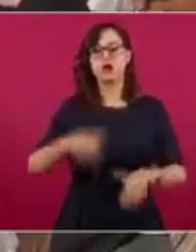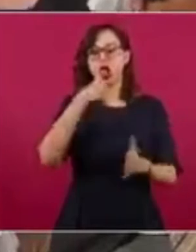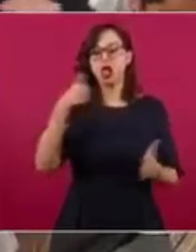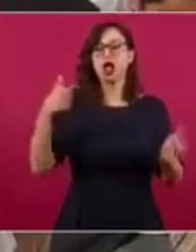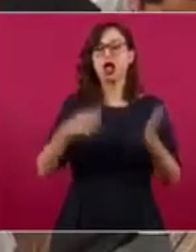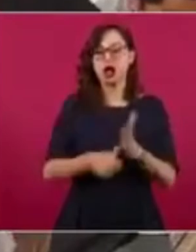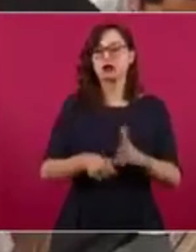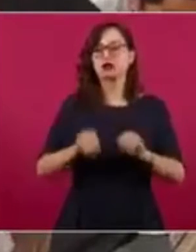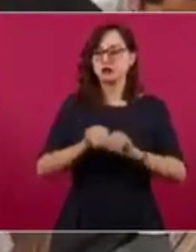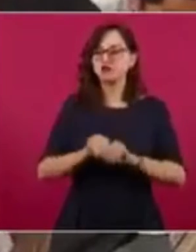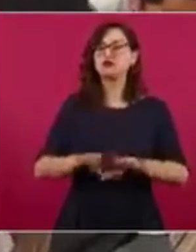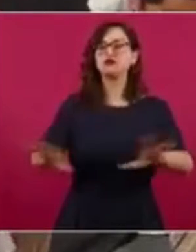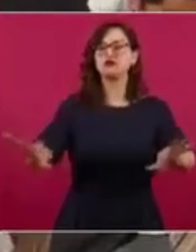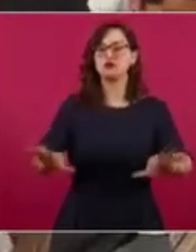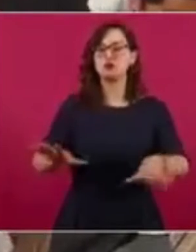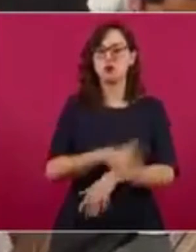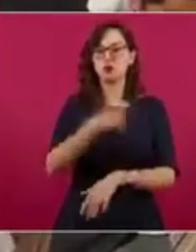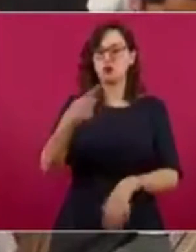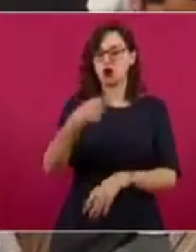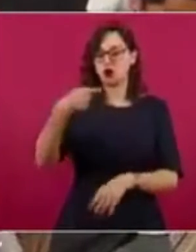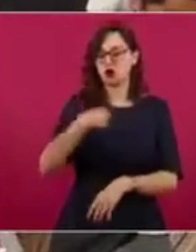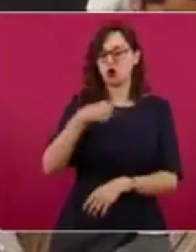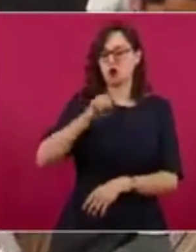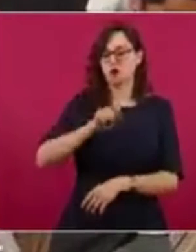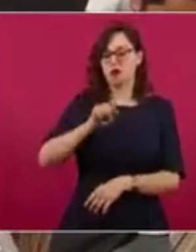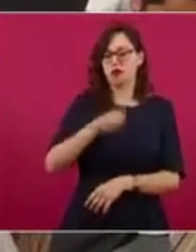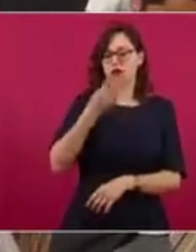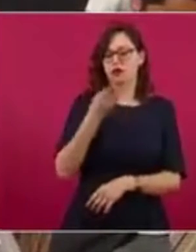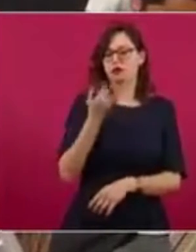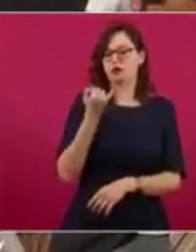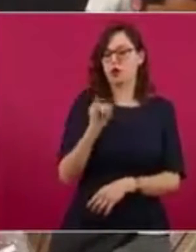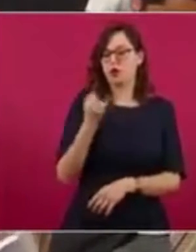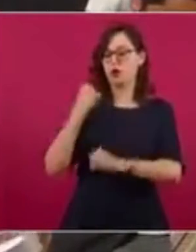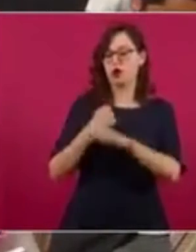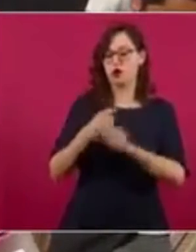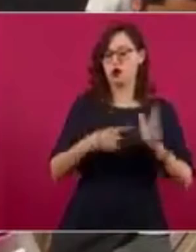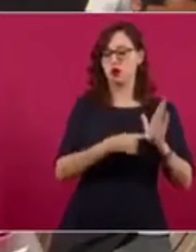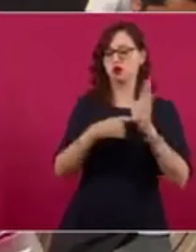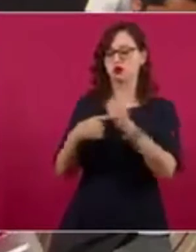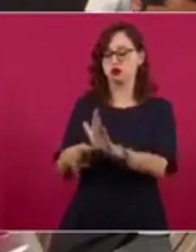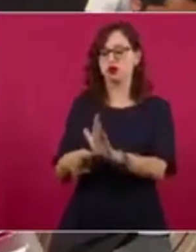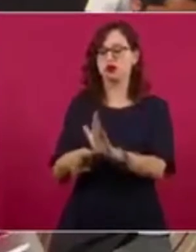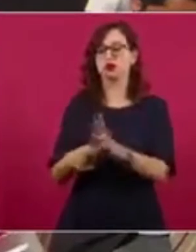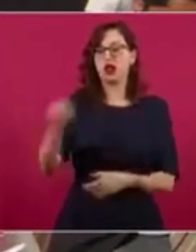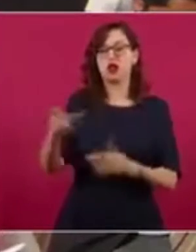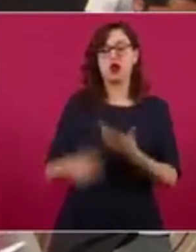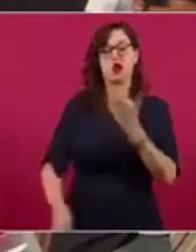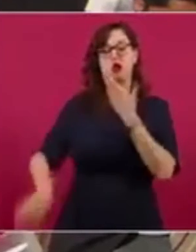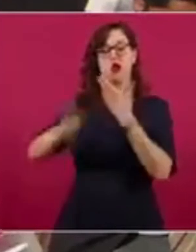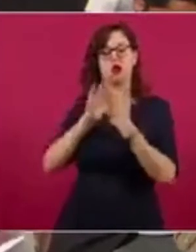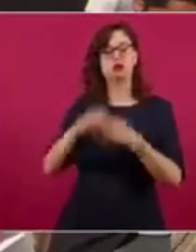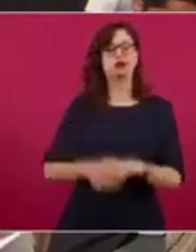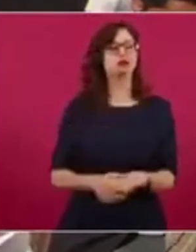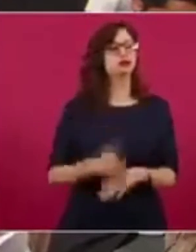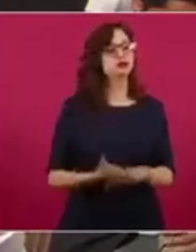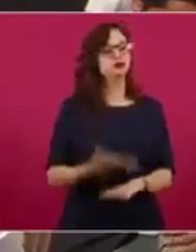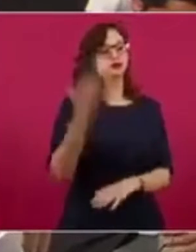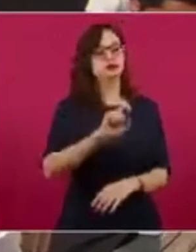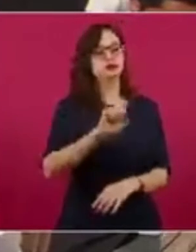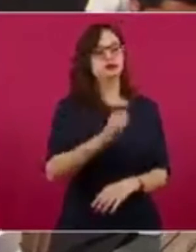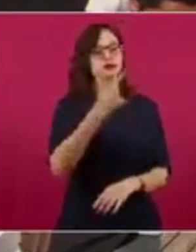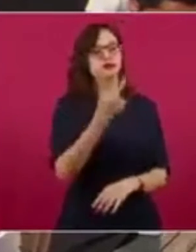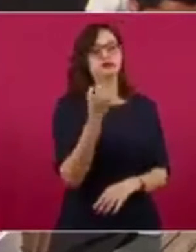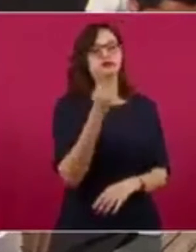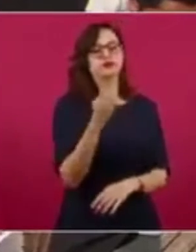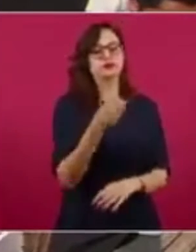fue después de que yo expuse el 23 de junio de hace un año, en donde la carta dice, el pasado 27